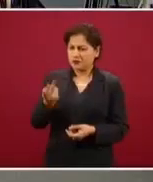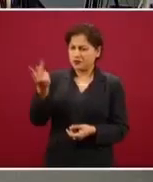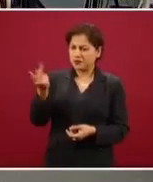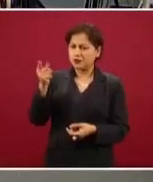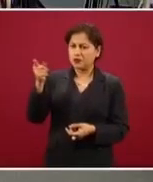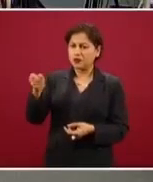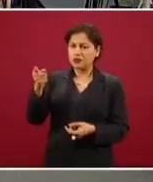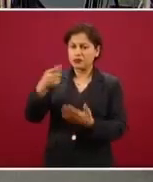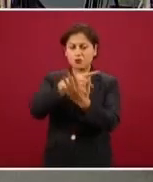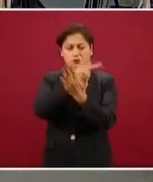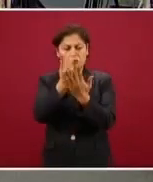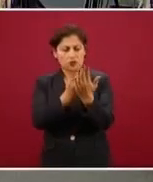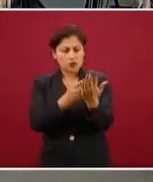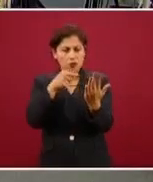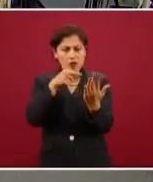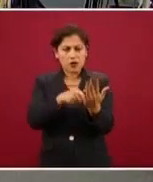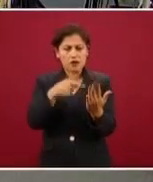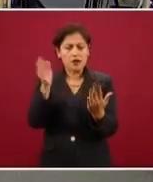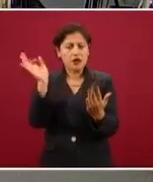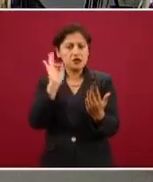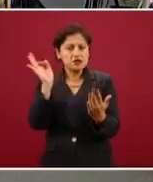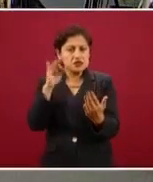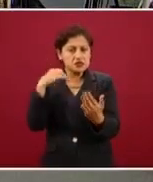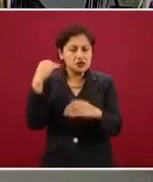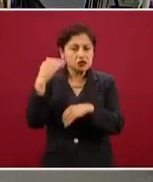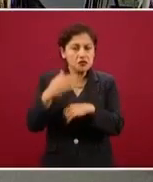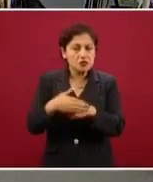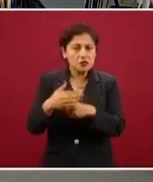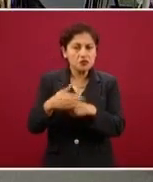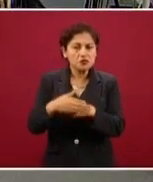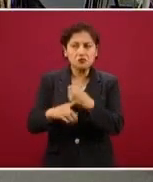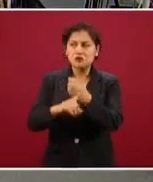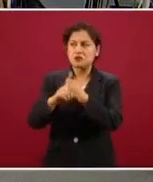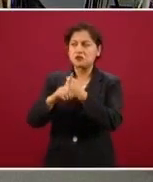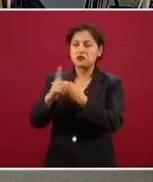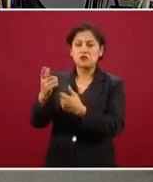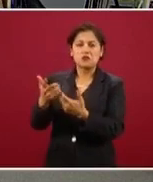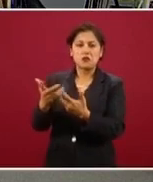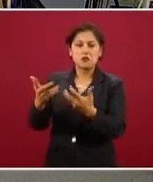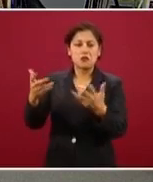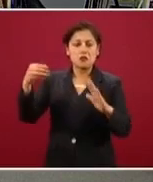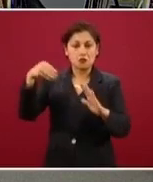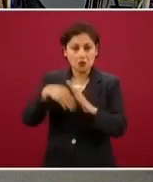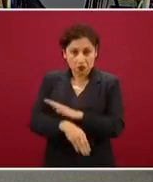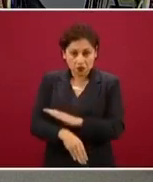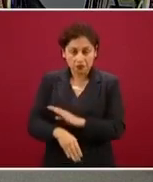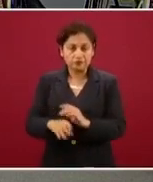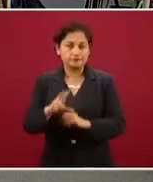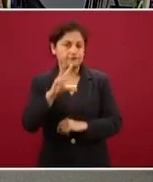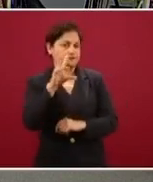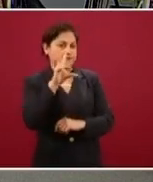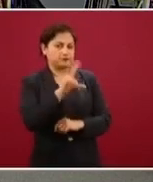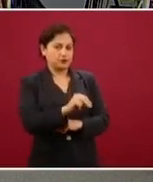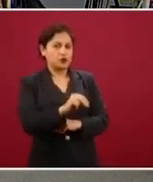corre riesgo el programa con este tipo de problemas? No. Va muy bien el programa. Es que